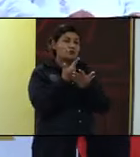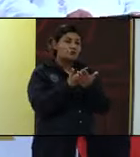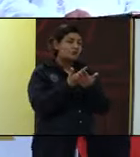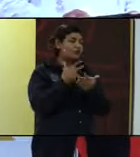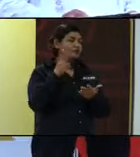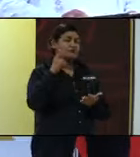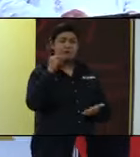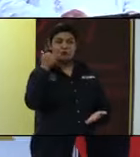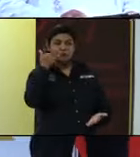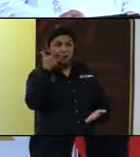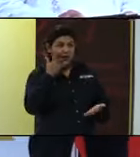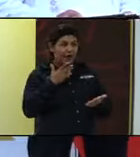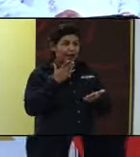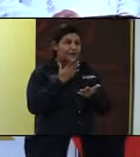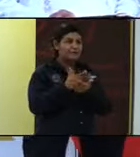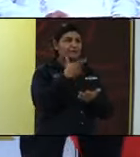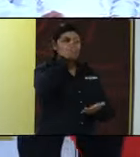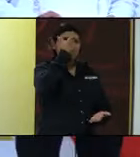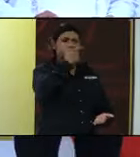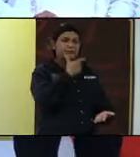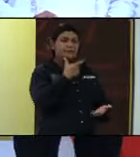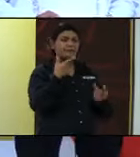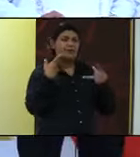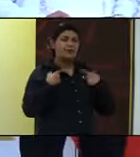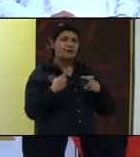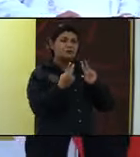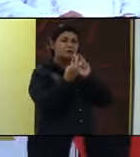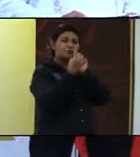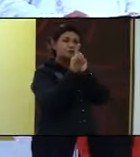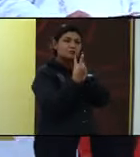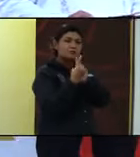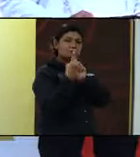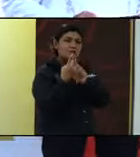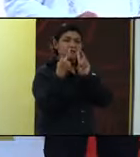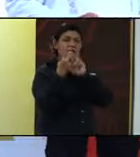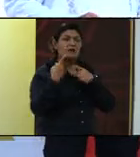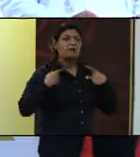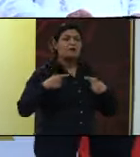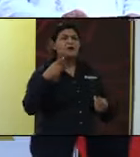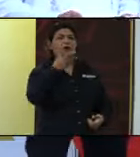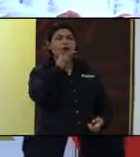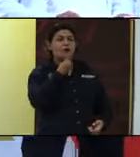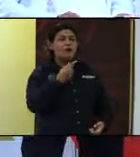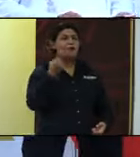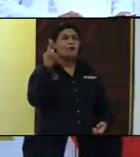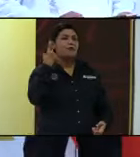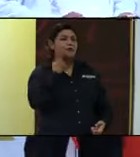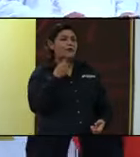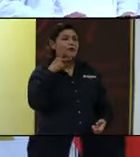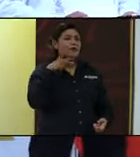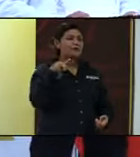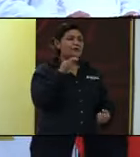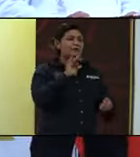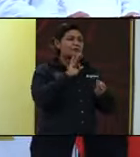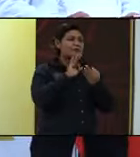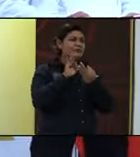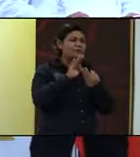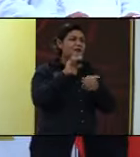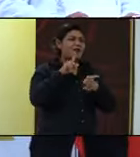telefónicas, a la cara, con hombres y mujeres, que nos dijeran su percepción de la